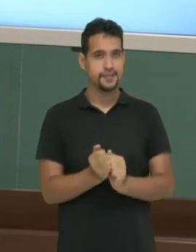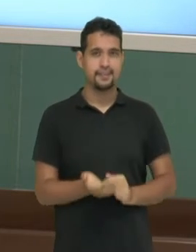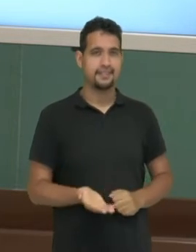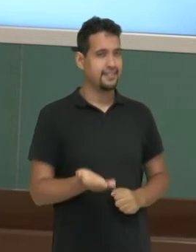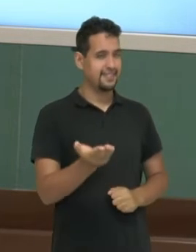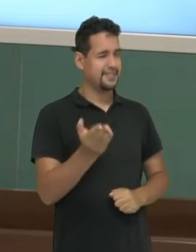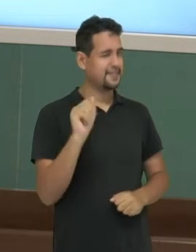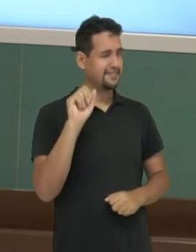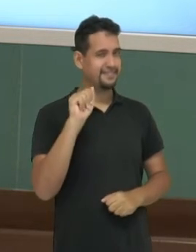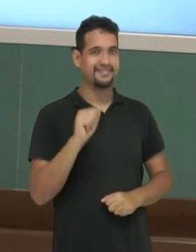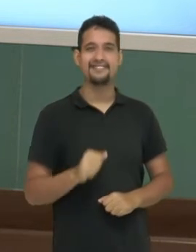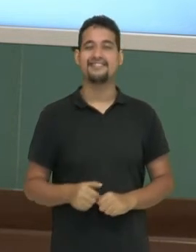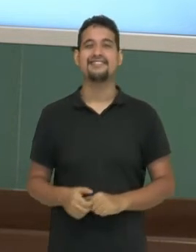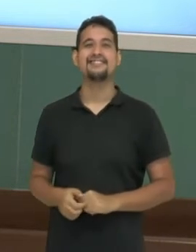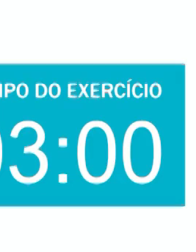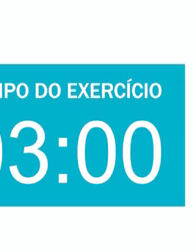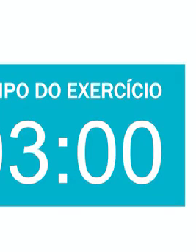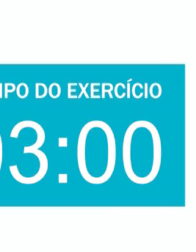vocês. Até daqui a pouco.